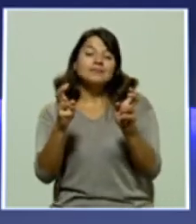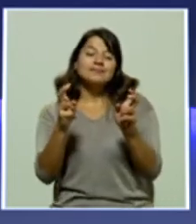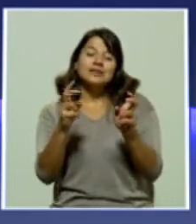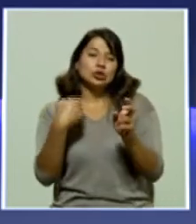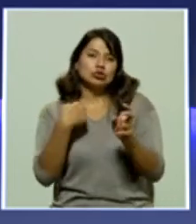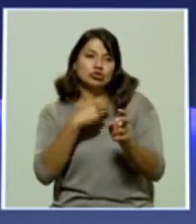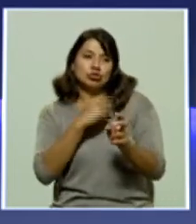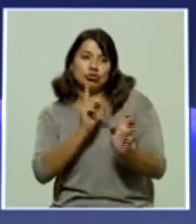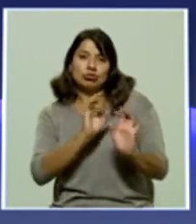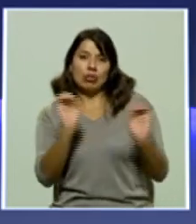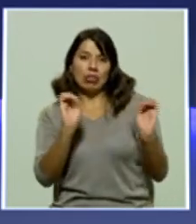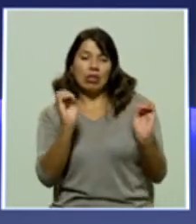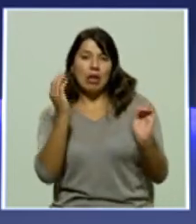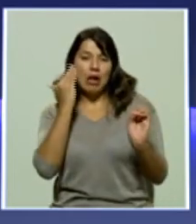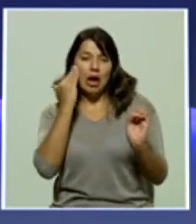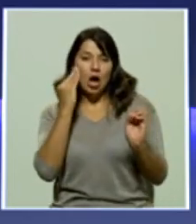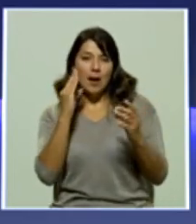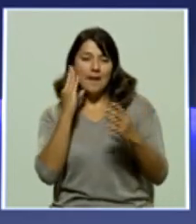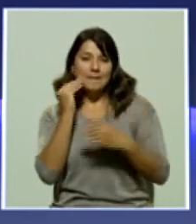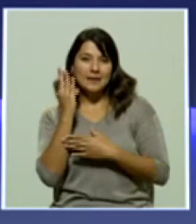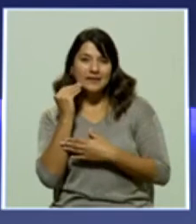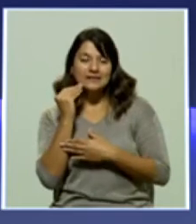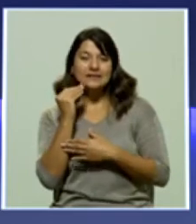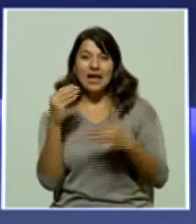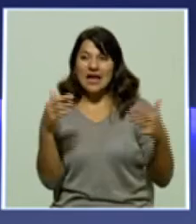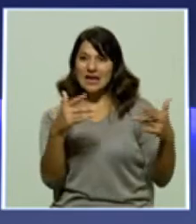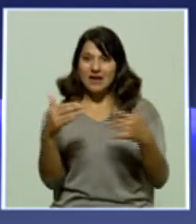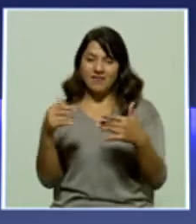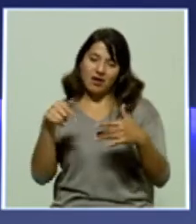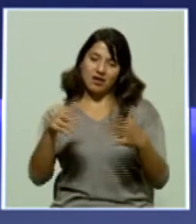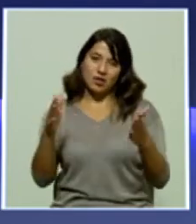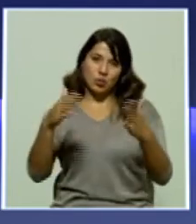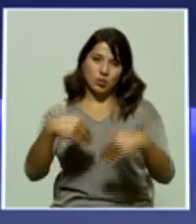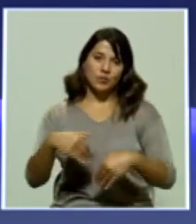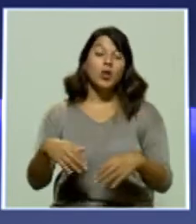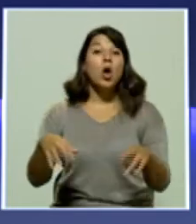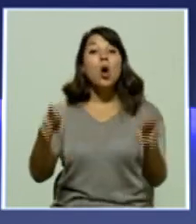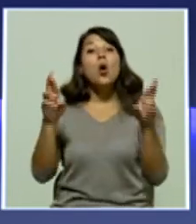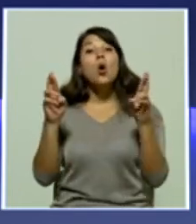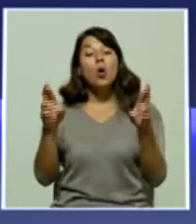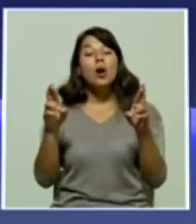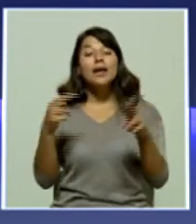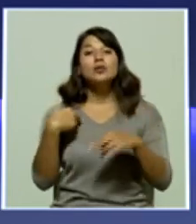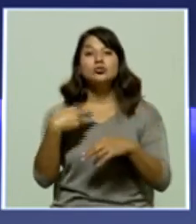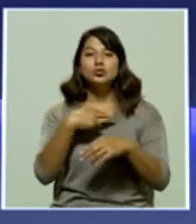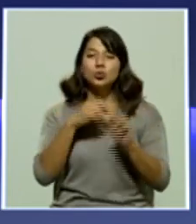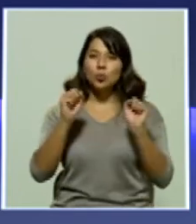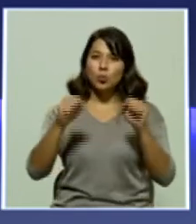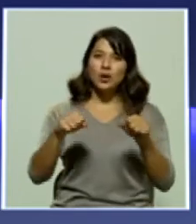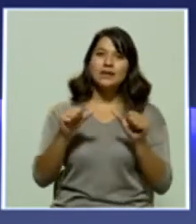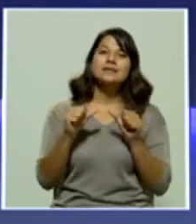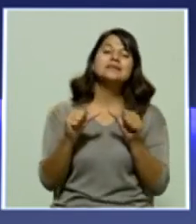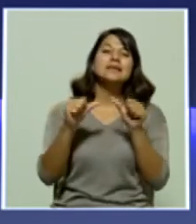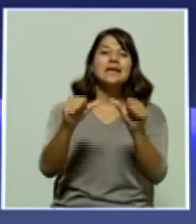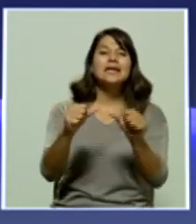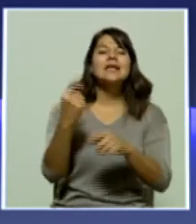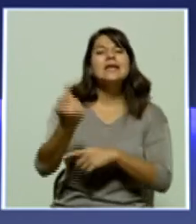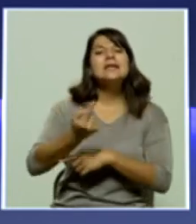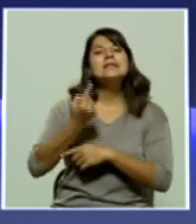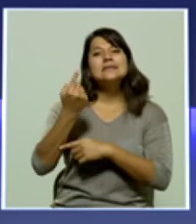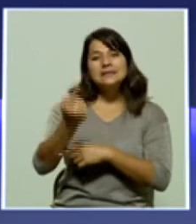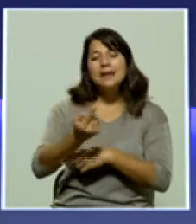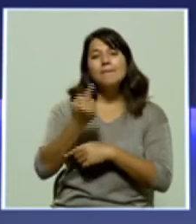guerra, la muerte de hermanos con hermanos. Ojalá que sigamos siempre en